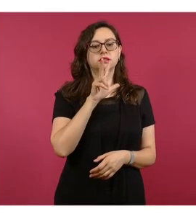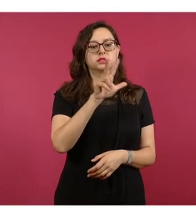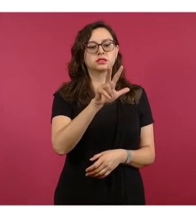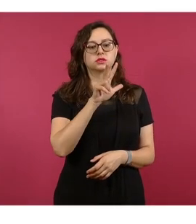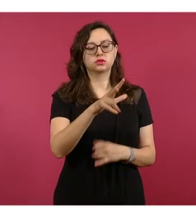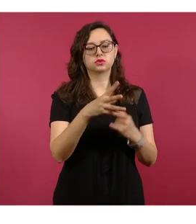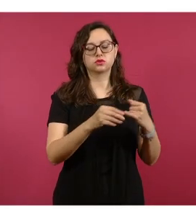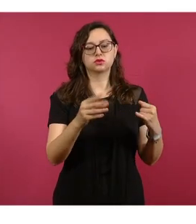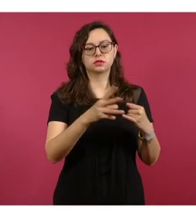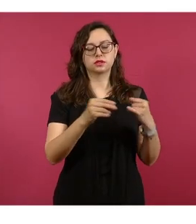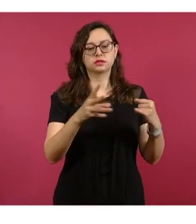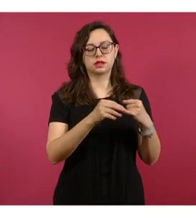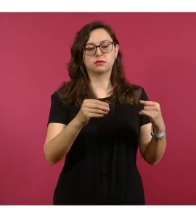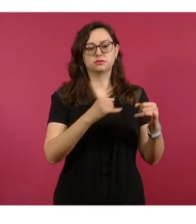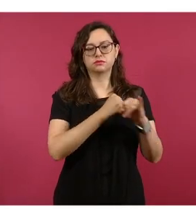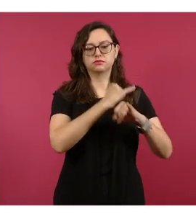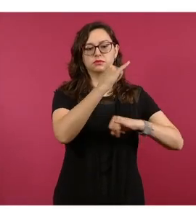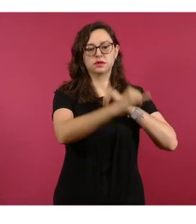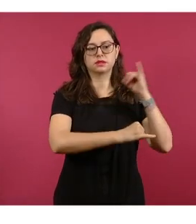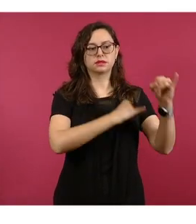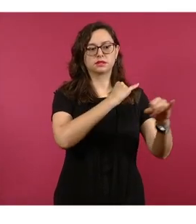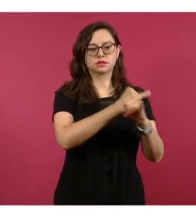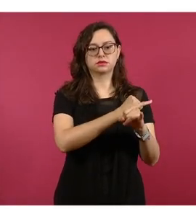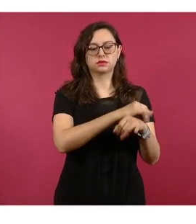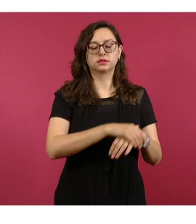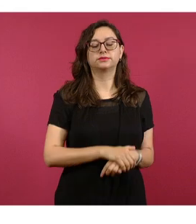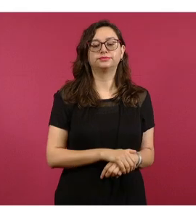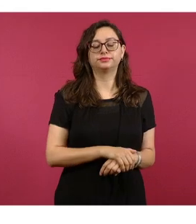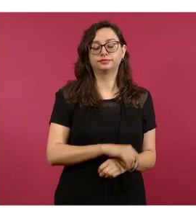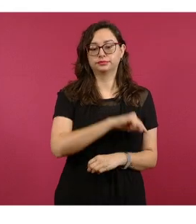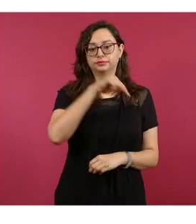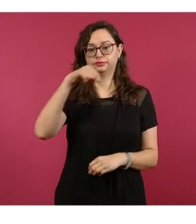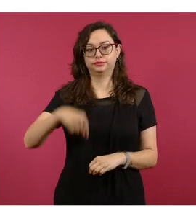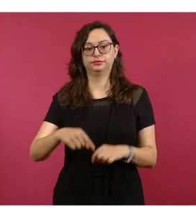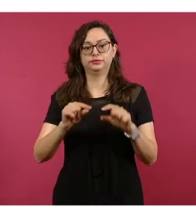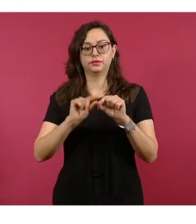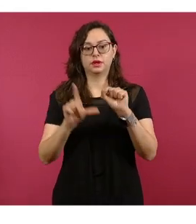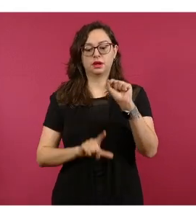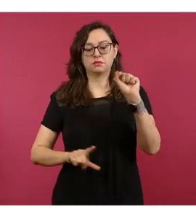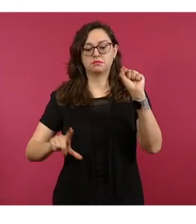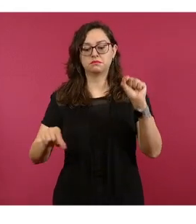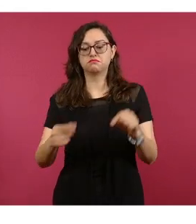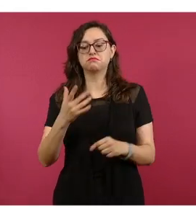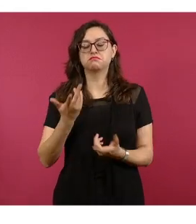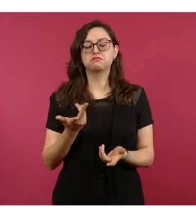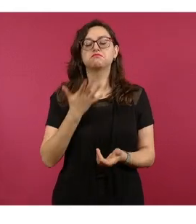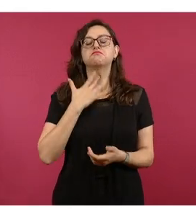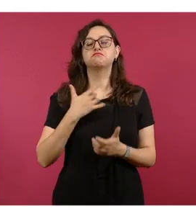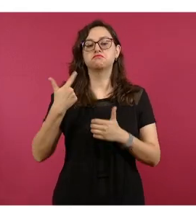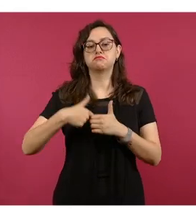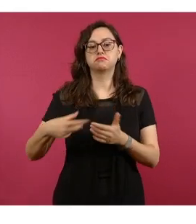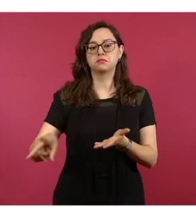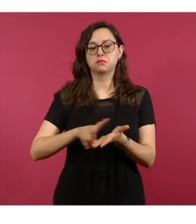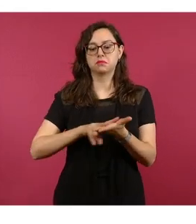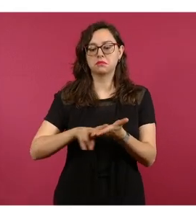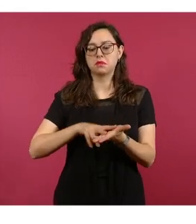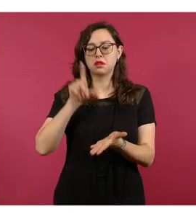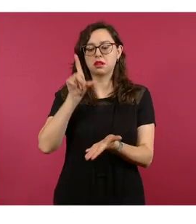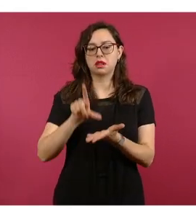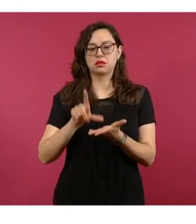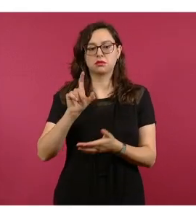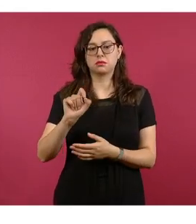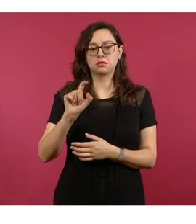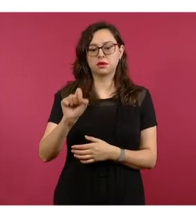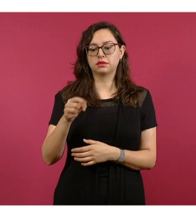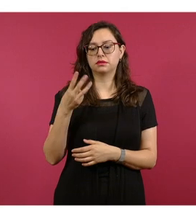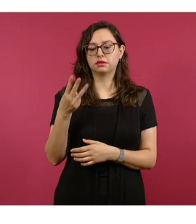barril. Y ya dentro del plano nacional, para esa misma fecha, la gasolina regular presentó un precio promedio por litro de 23 pesos con